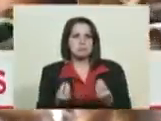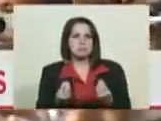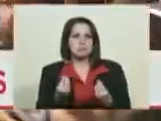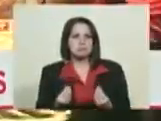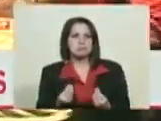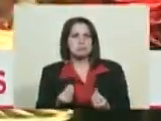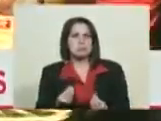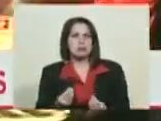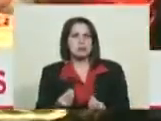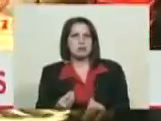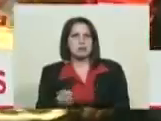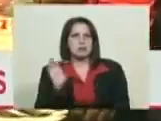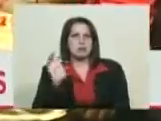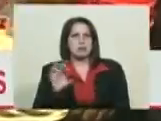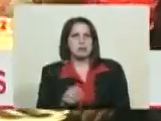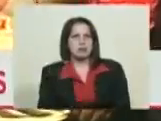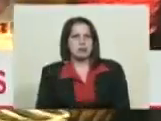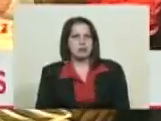nación.